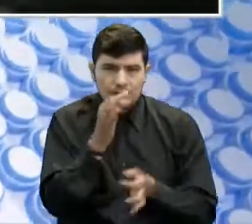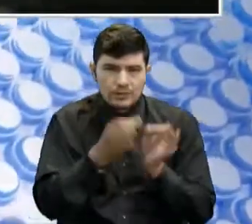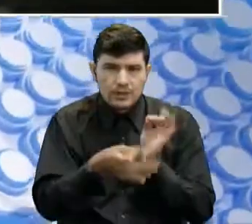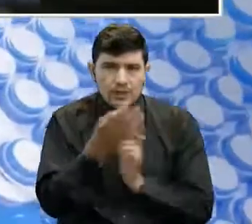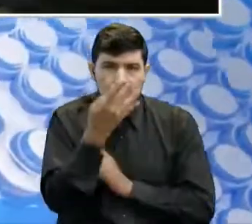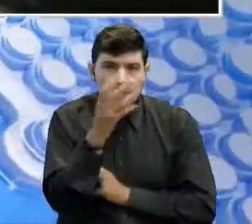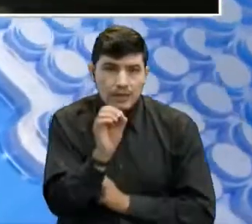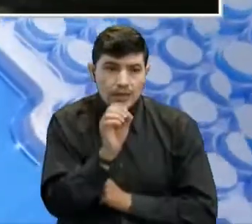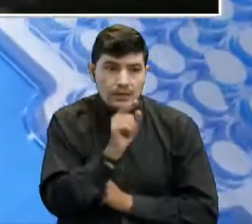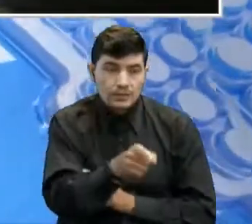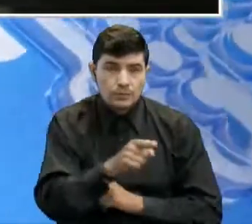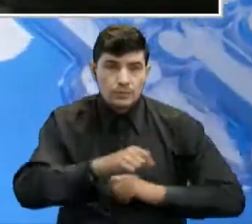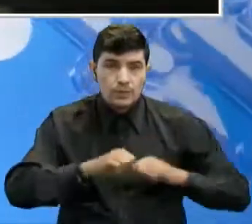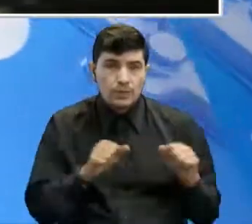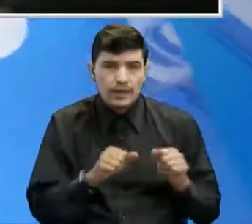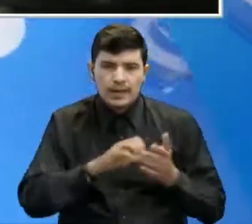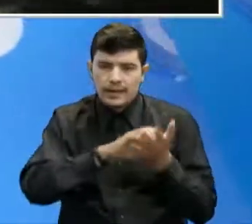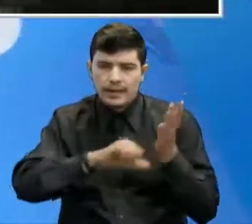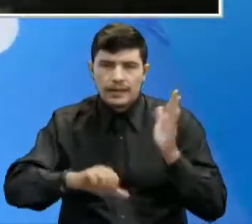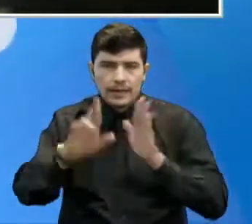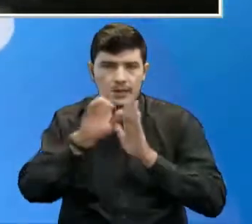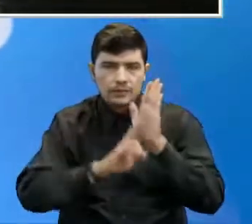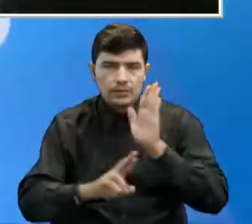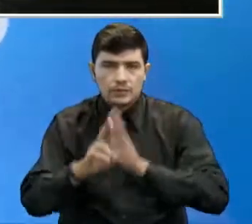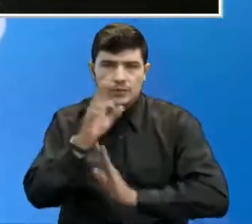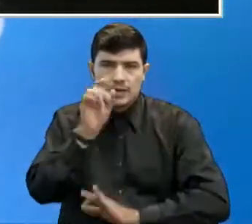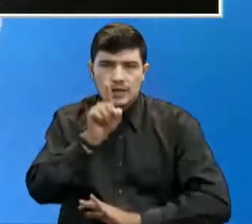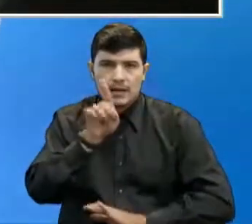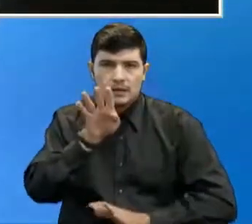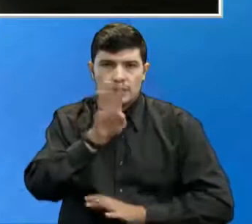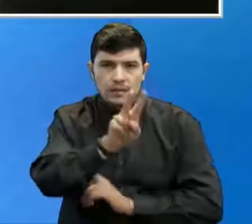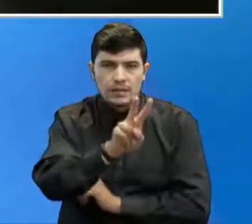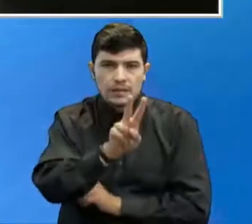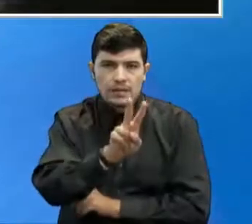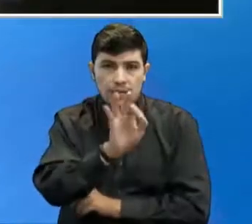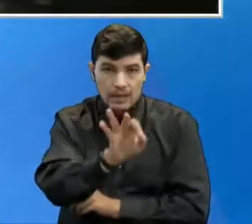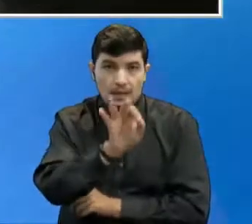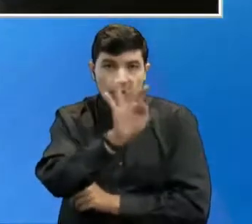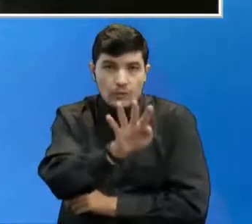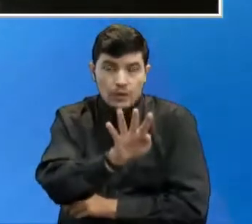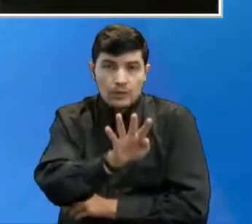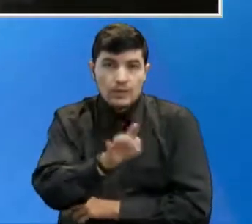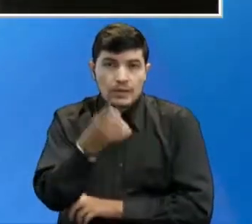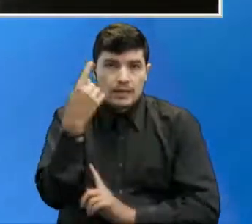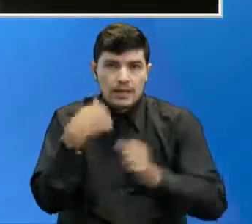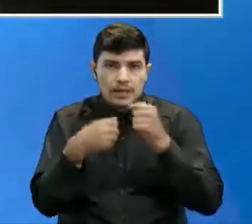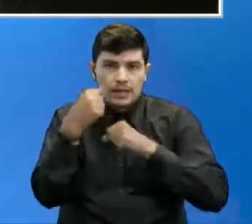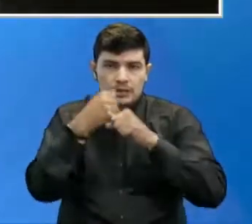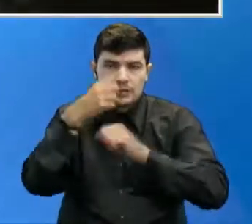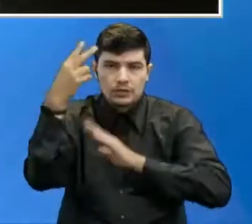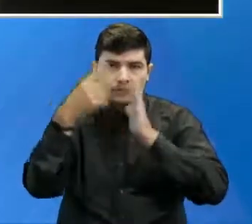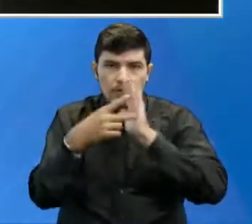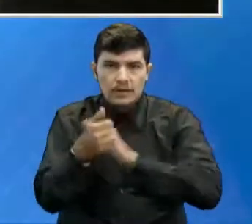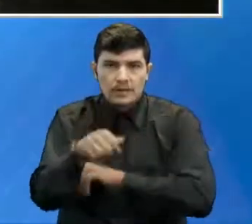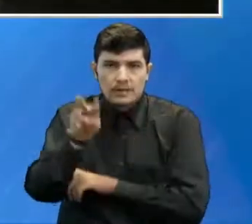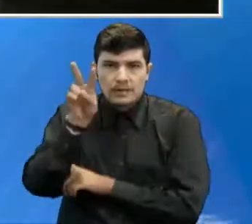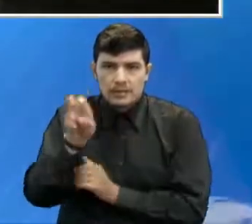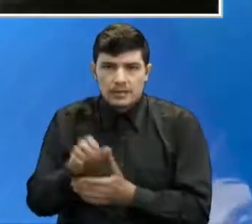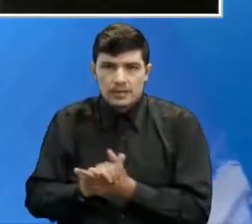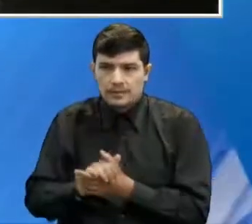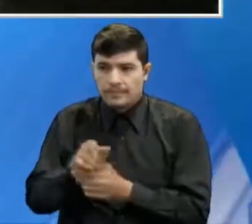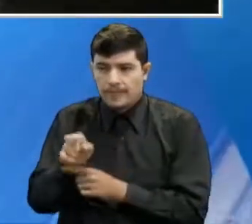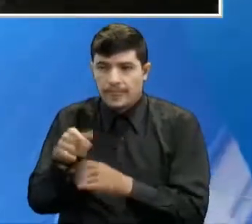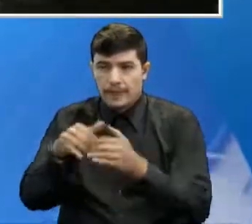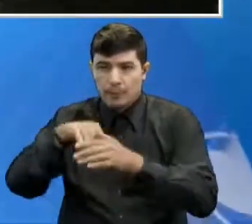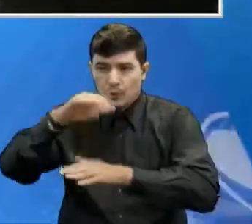Bogotá dejó sin efecto la resolución 1434 de 2017 que delimitó los páramos de Cruz Verde Sumapaz.